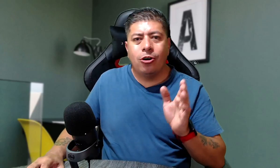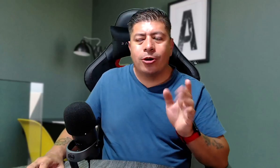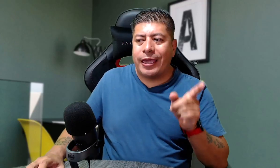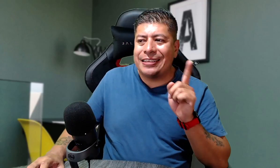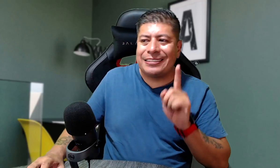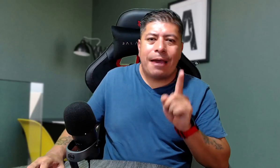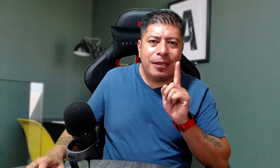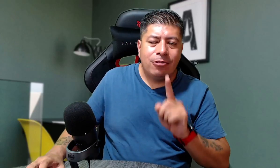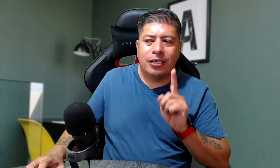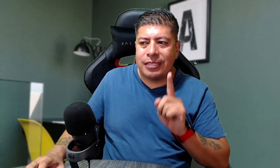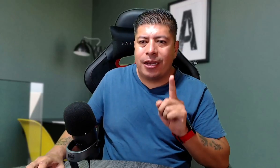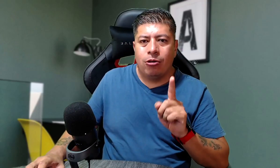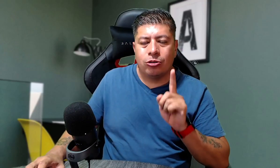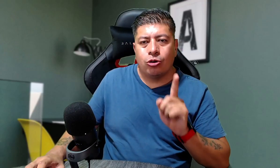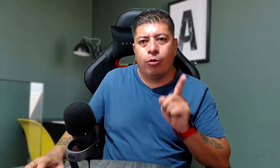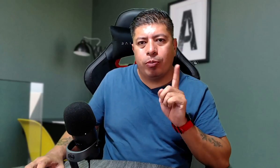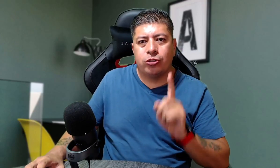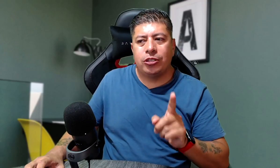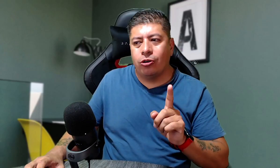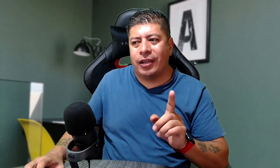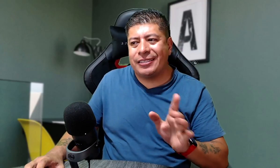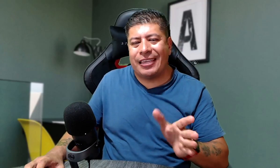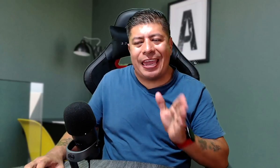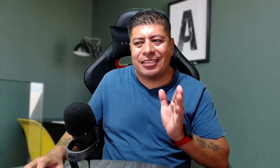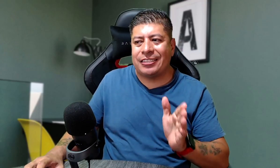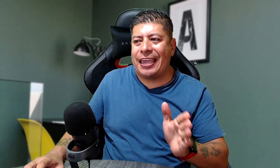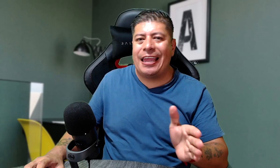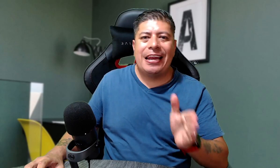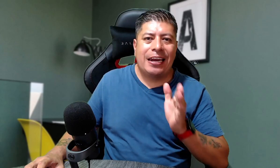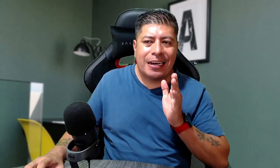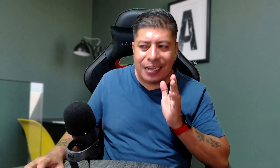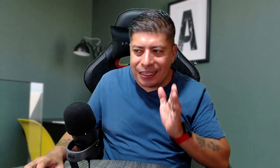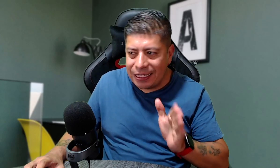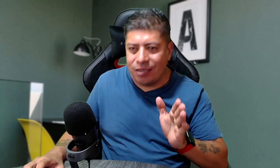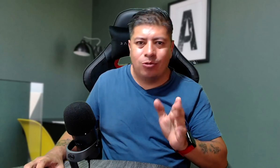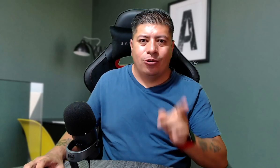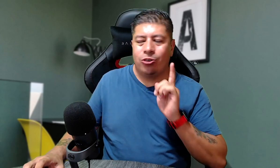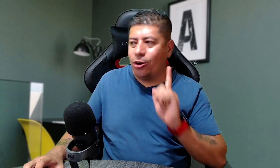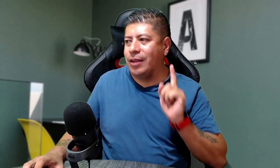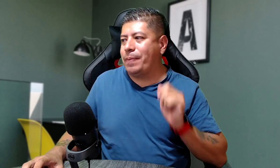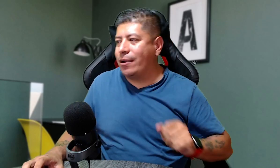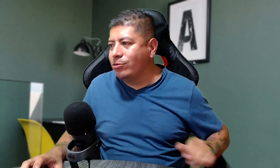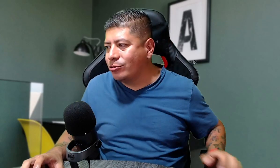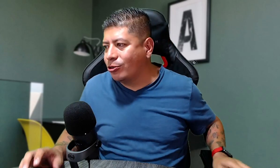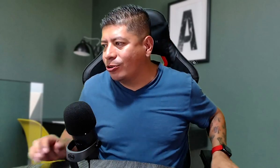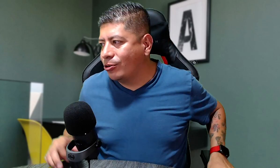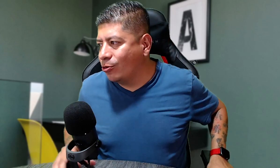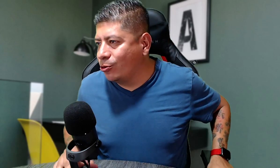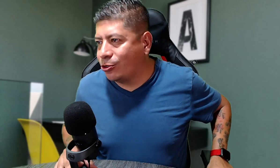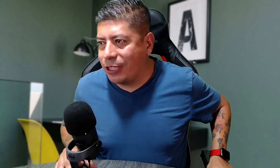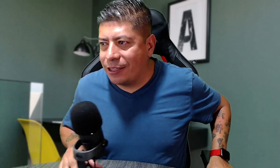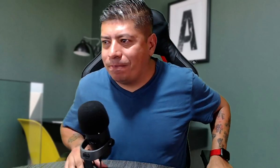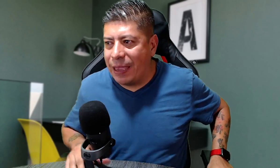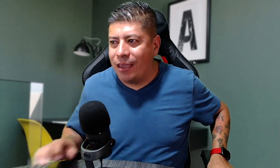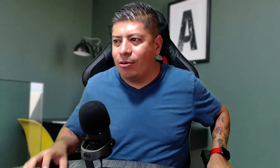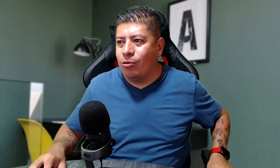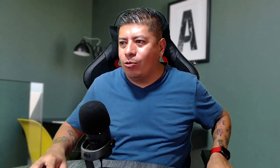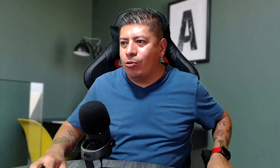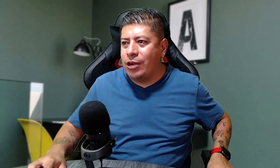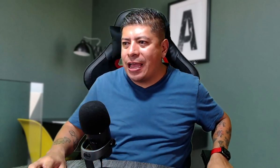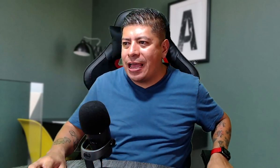Lo único que han sabido hacer los opositores es el ridículo. Yo le pregunto, ¿usted